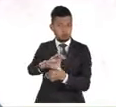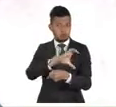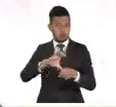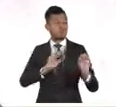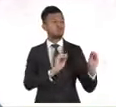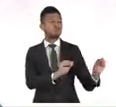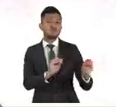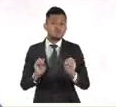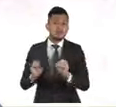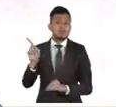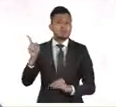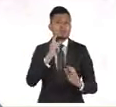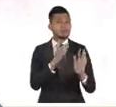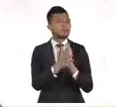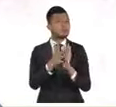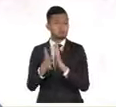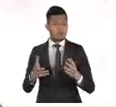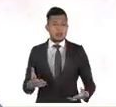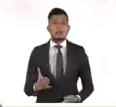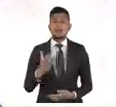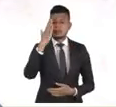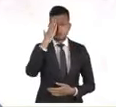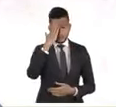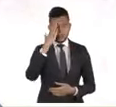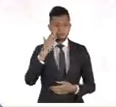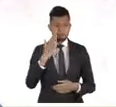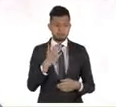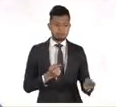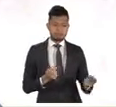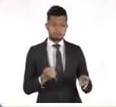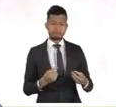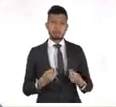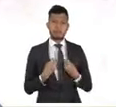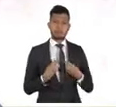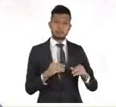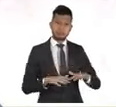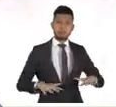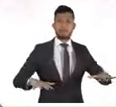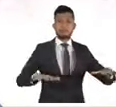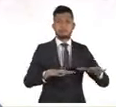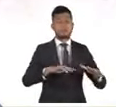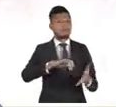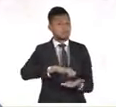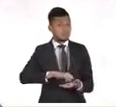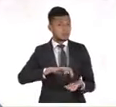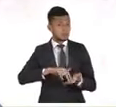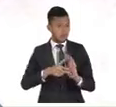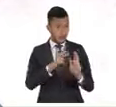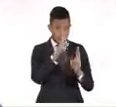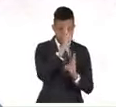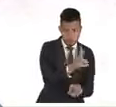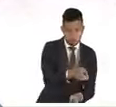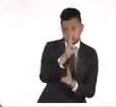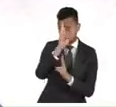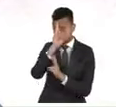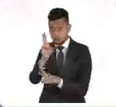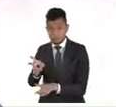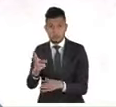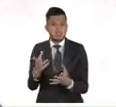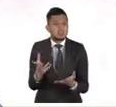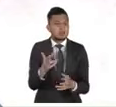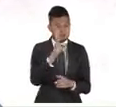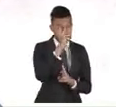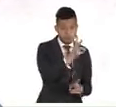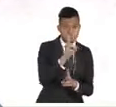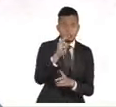que demos una mirada a la mirada de los niños y las niñas, por ejemplo, un reconocimiento de cómo los niños